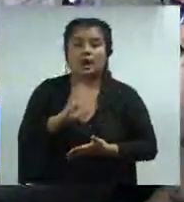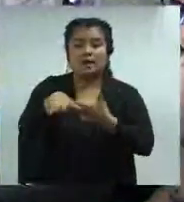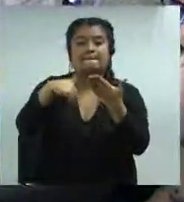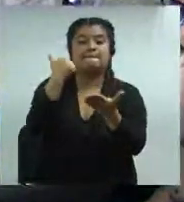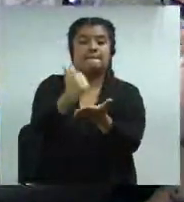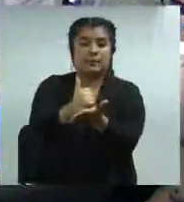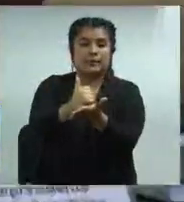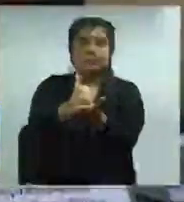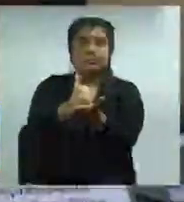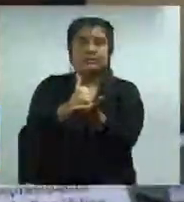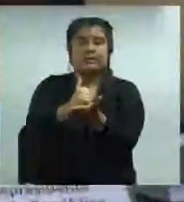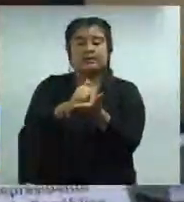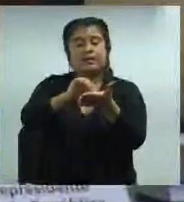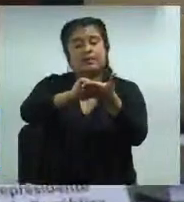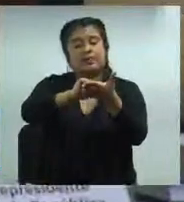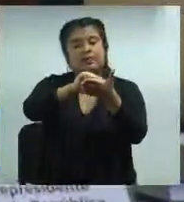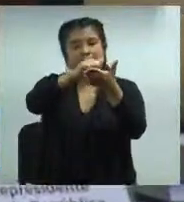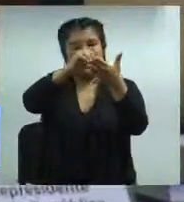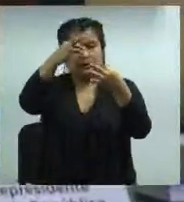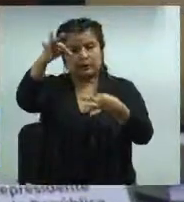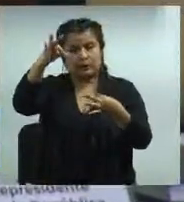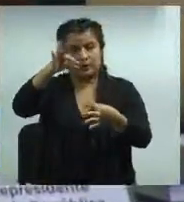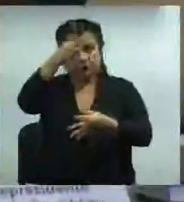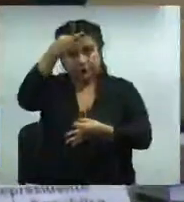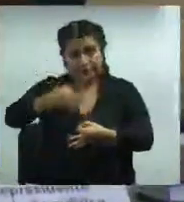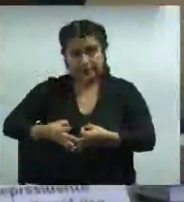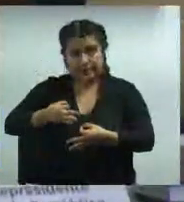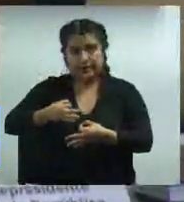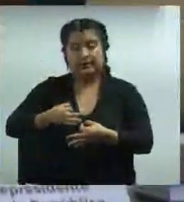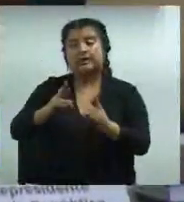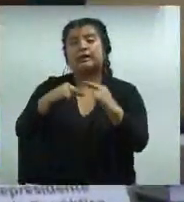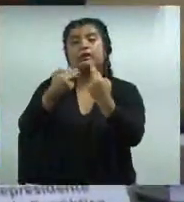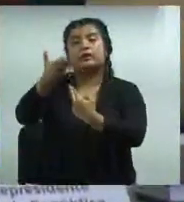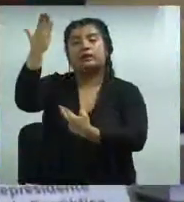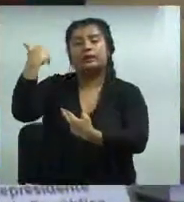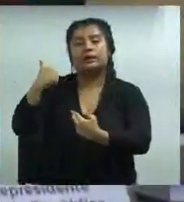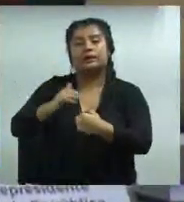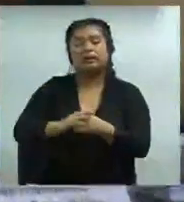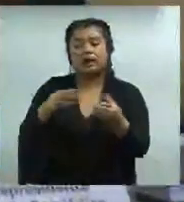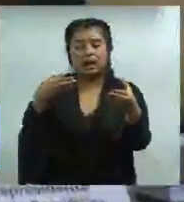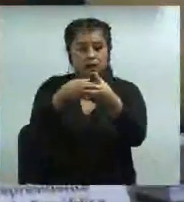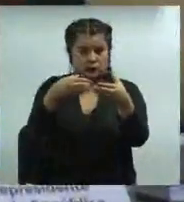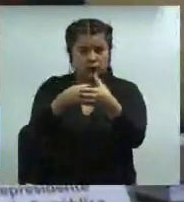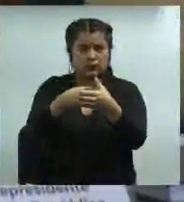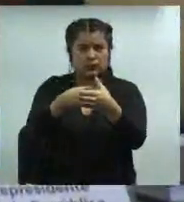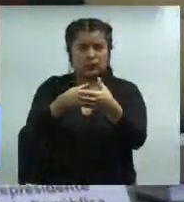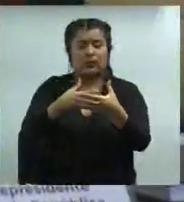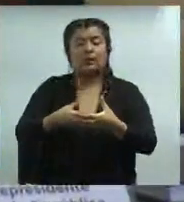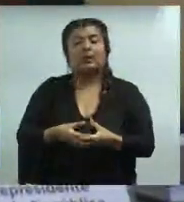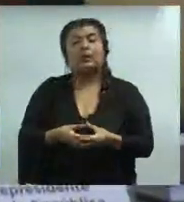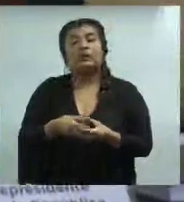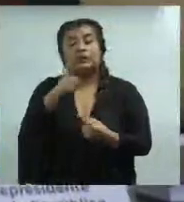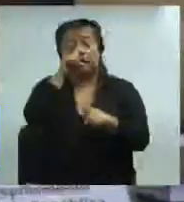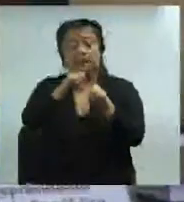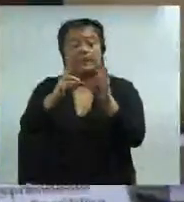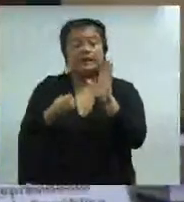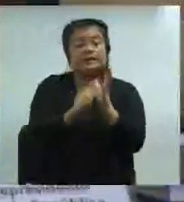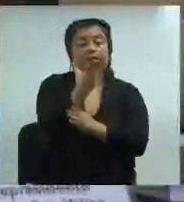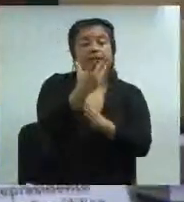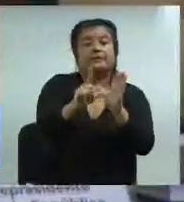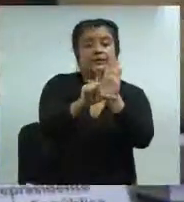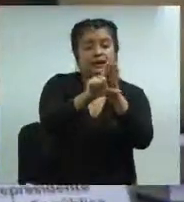Aprobación del acta de la sesión anterior. 2. Despacho calificado. 3. Iniciativas de